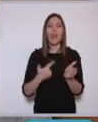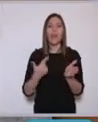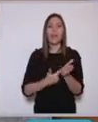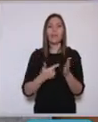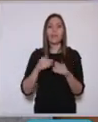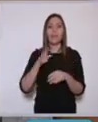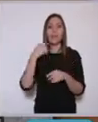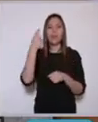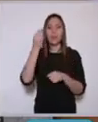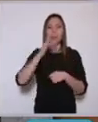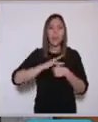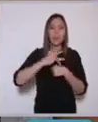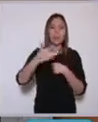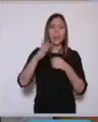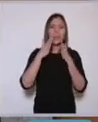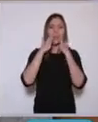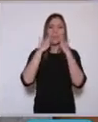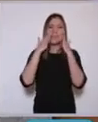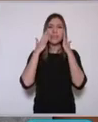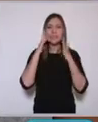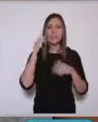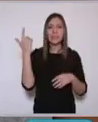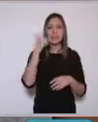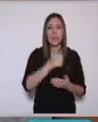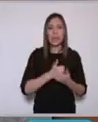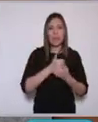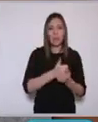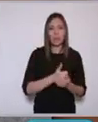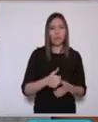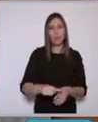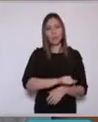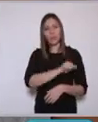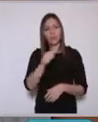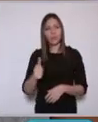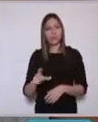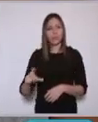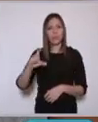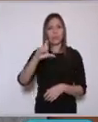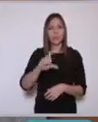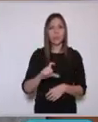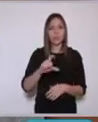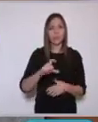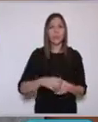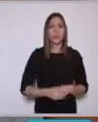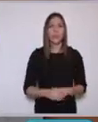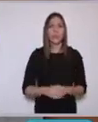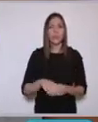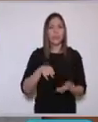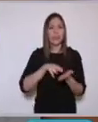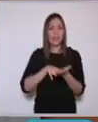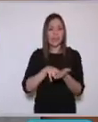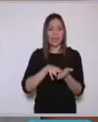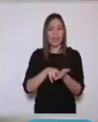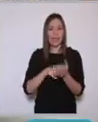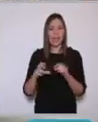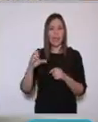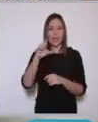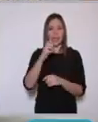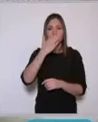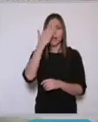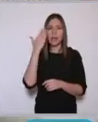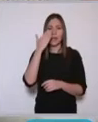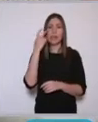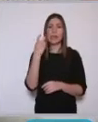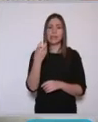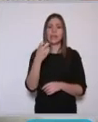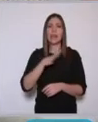de brillo en la piel. Y tenemos la mascarilla, la negra, que es las